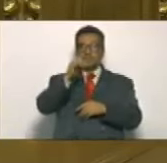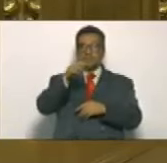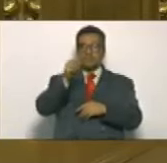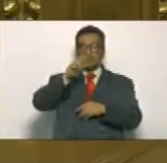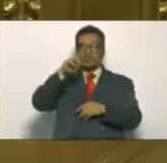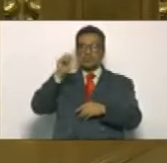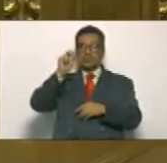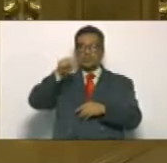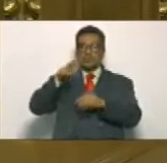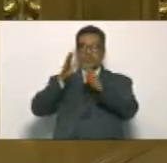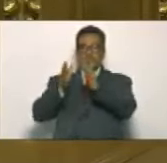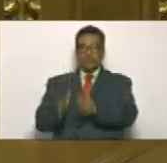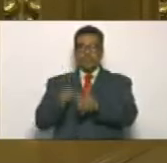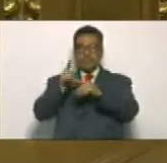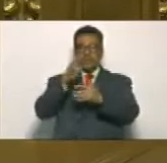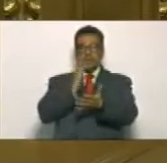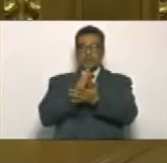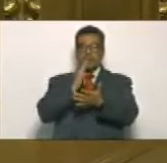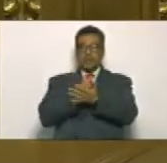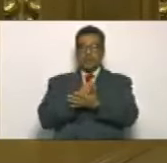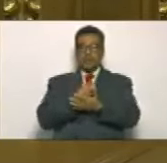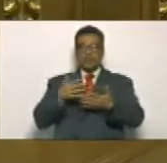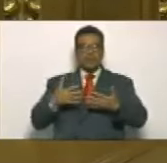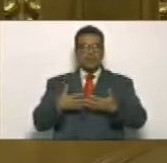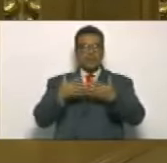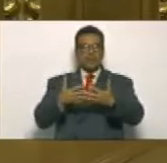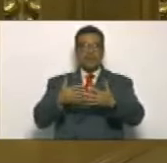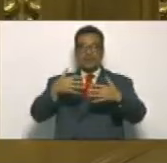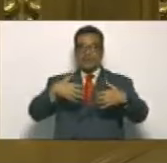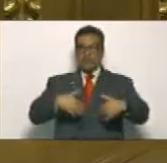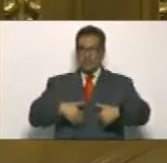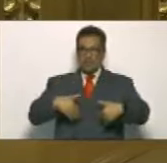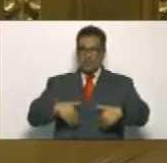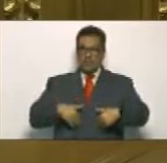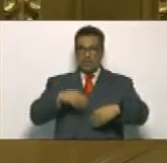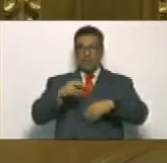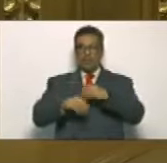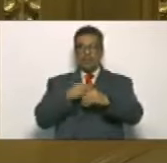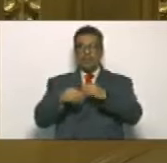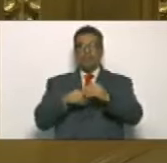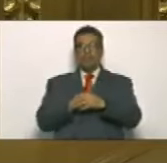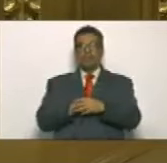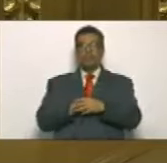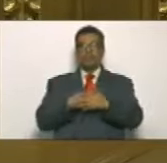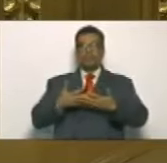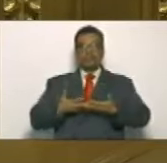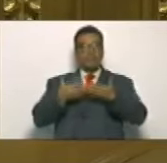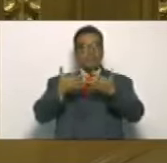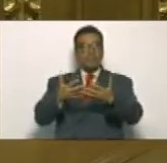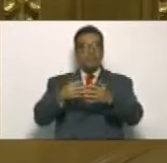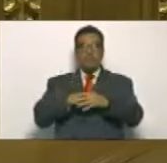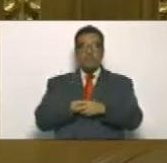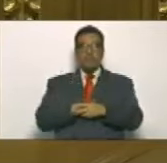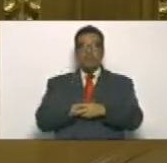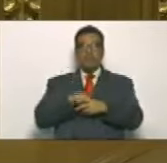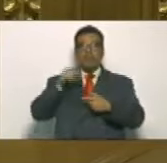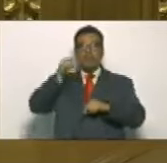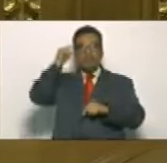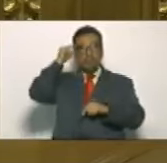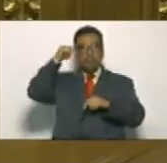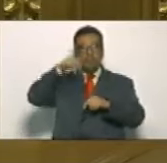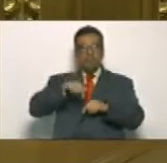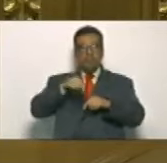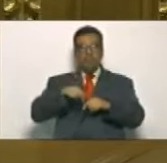zamoristas, siempre dispuestos a la lucha, a la entrega, y hoy